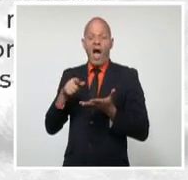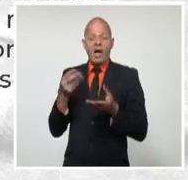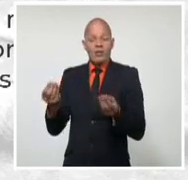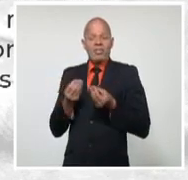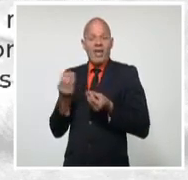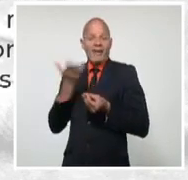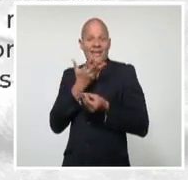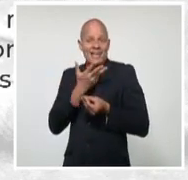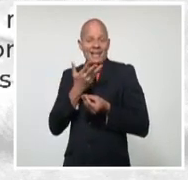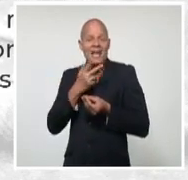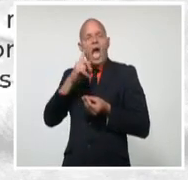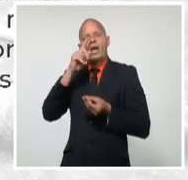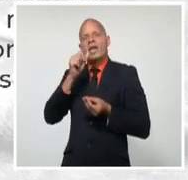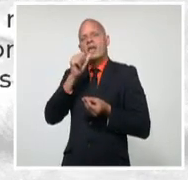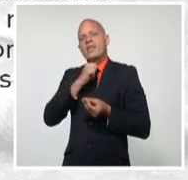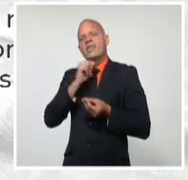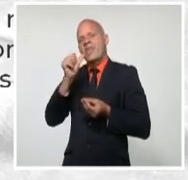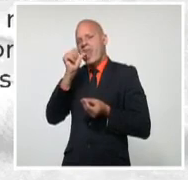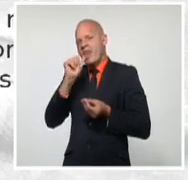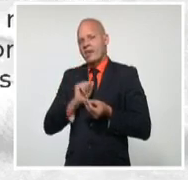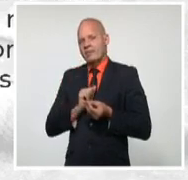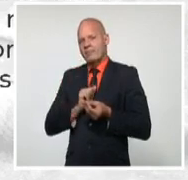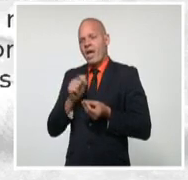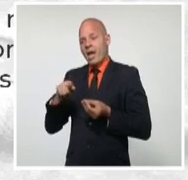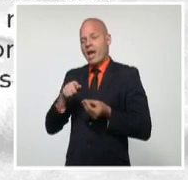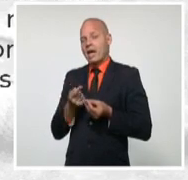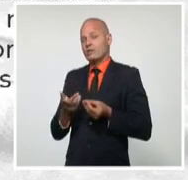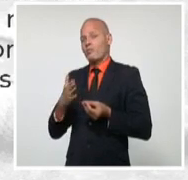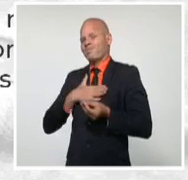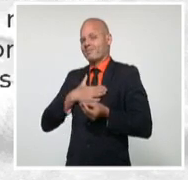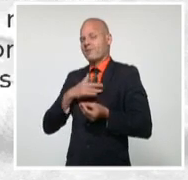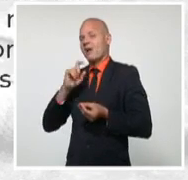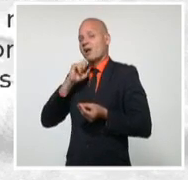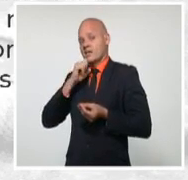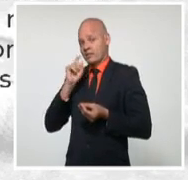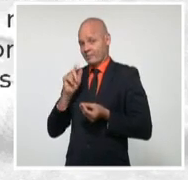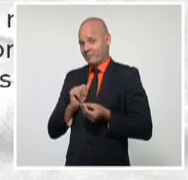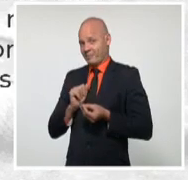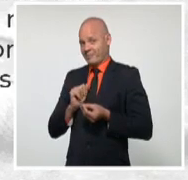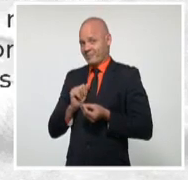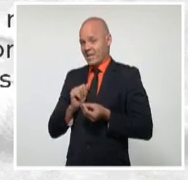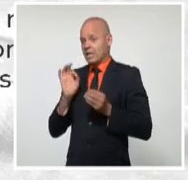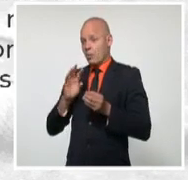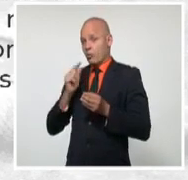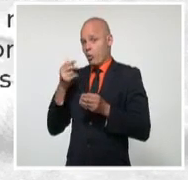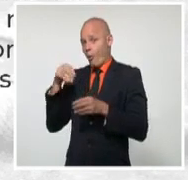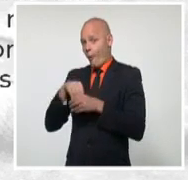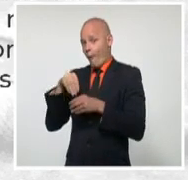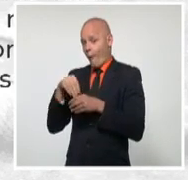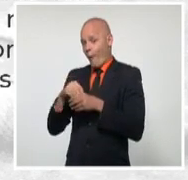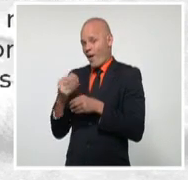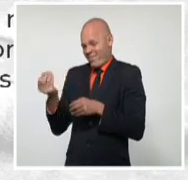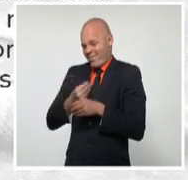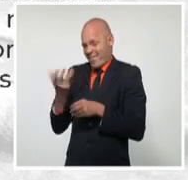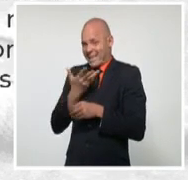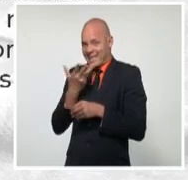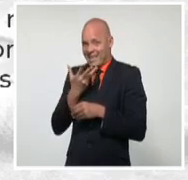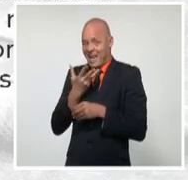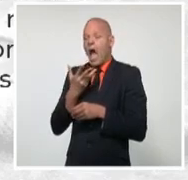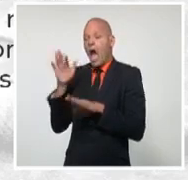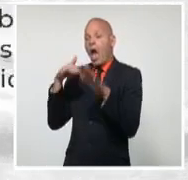NED, que a su vez recibe, como ya hemos dicho aquí tantas veces, la mayor parte de sus fondos del Congreso de los Estados